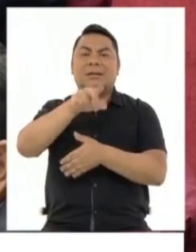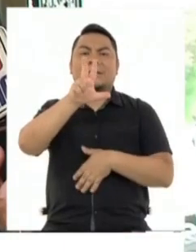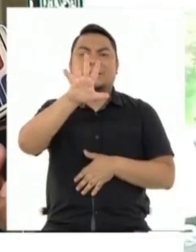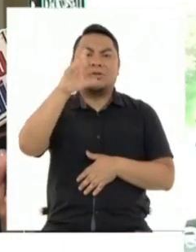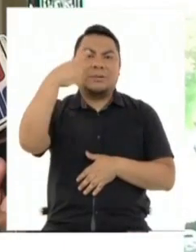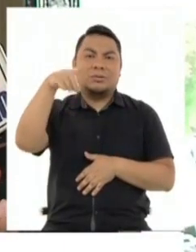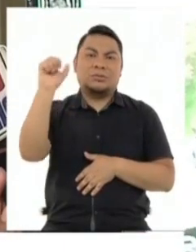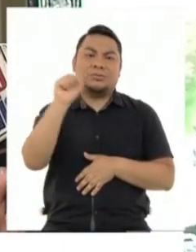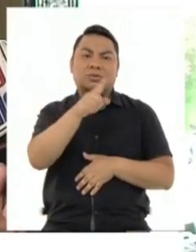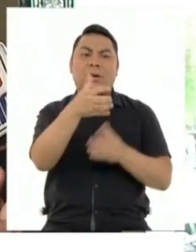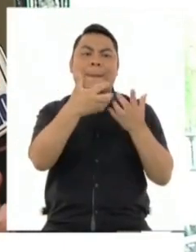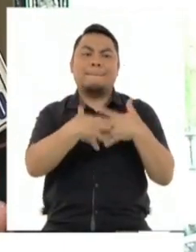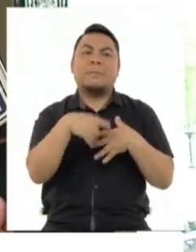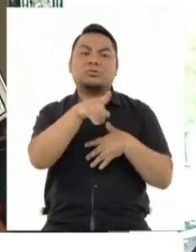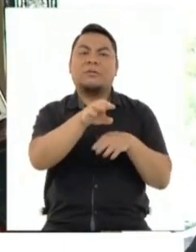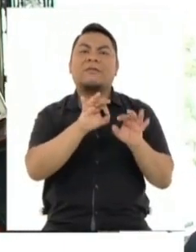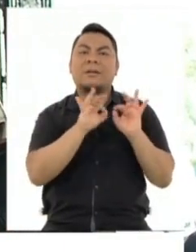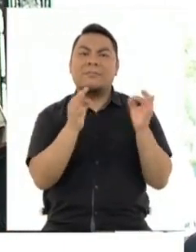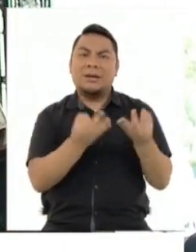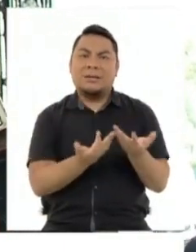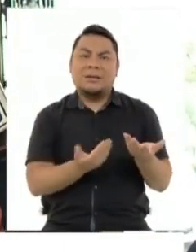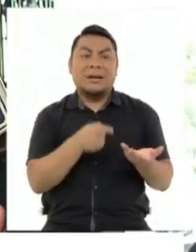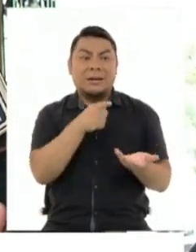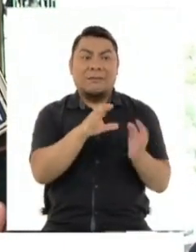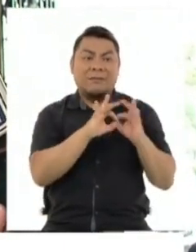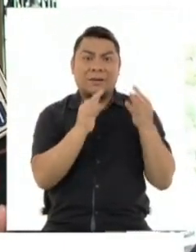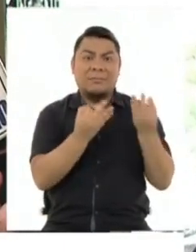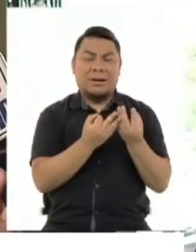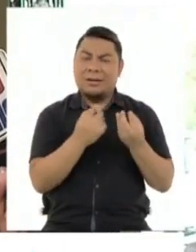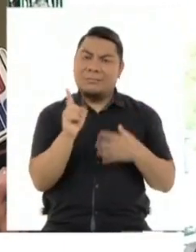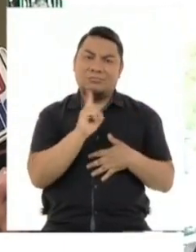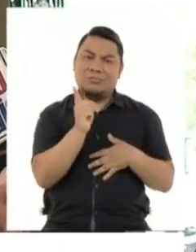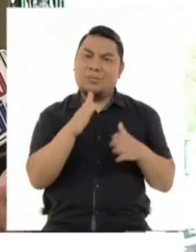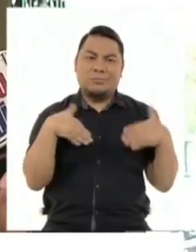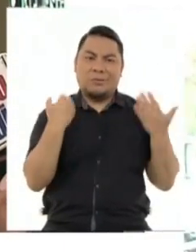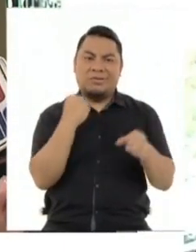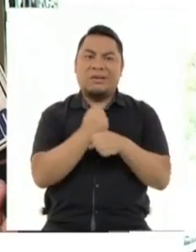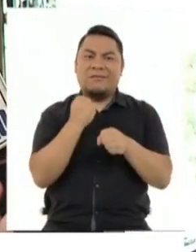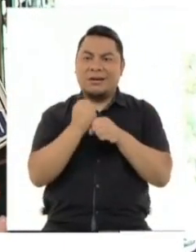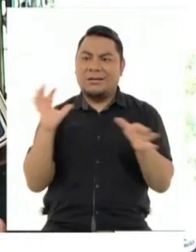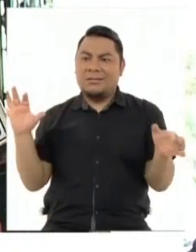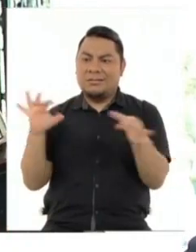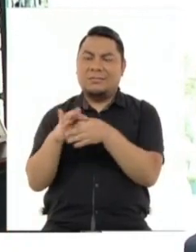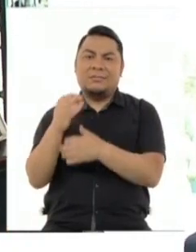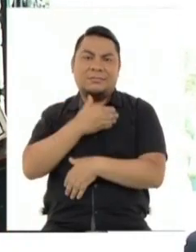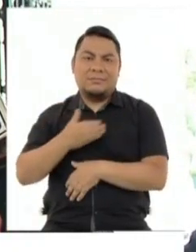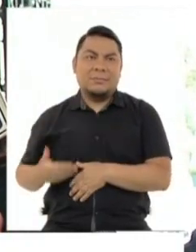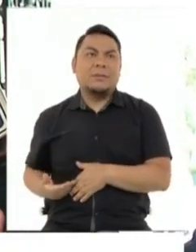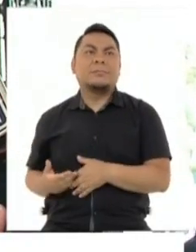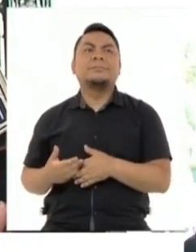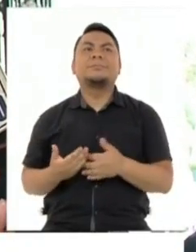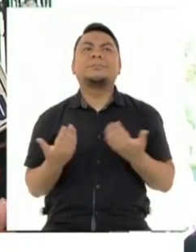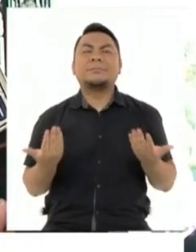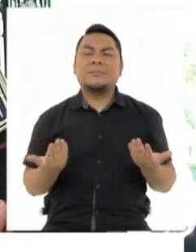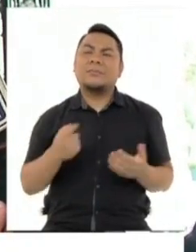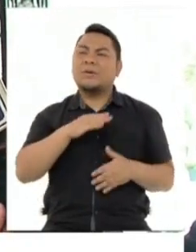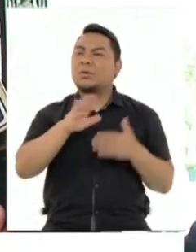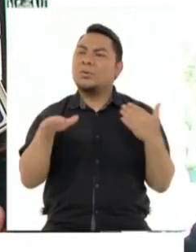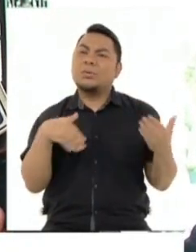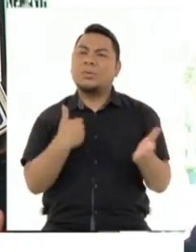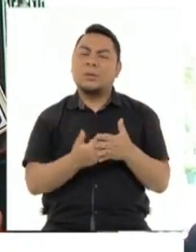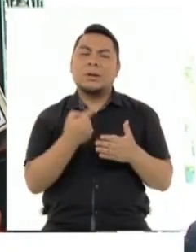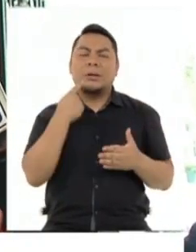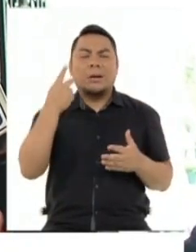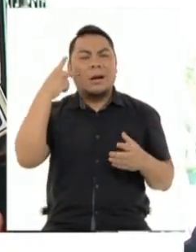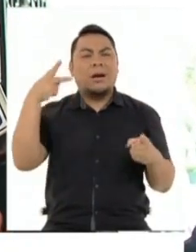soles. Es indudable que el gobierno está premiando a todos los que se coludieron en la implementación de la ruptura